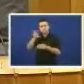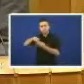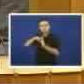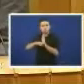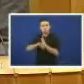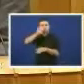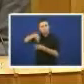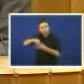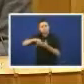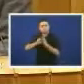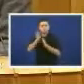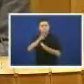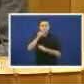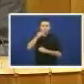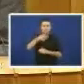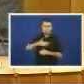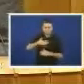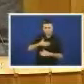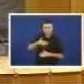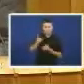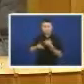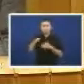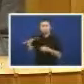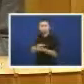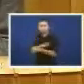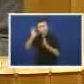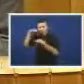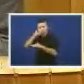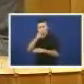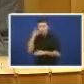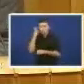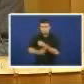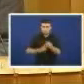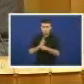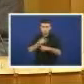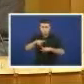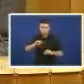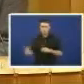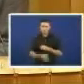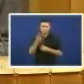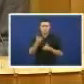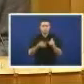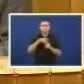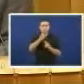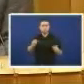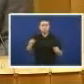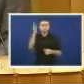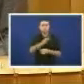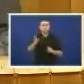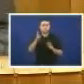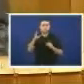do sistema galego de benestar e cando remate a presente legislatura a cifra ascenderá a 60.000 persoas